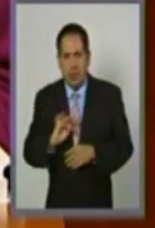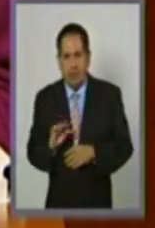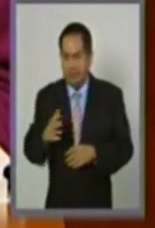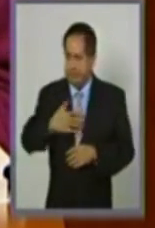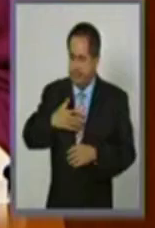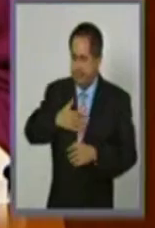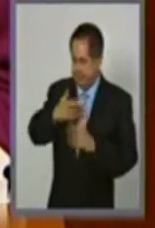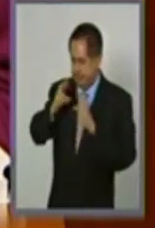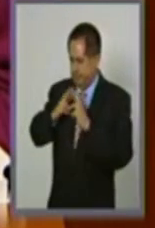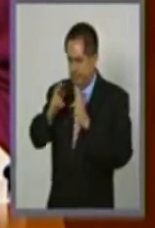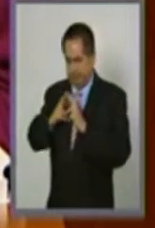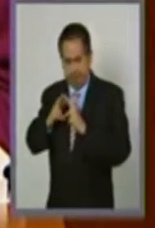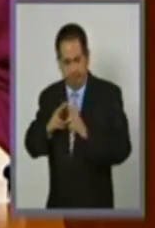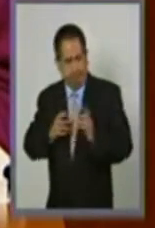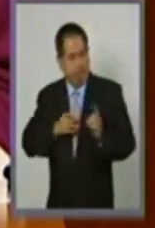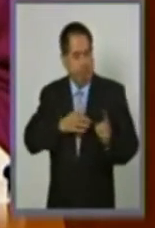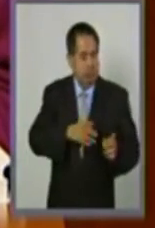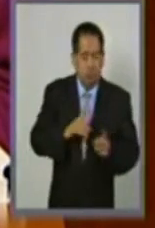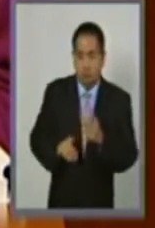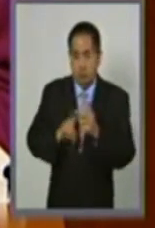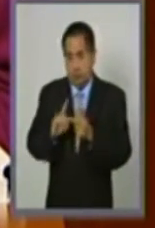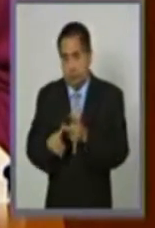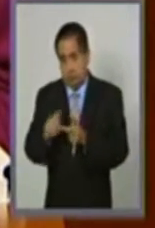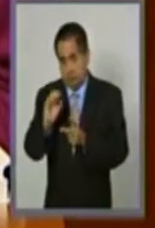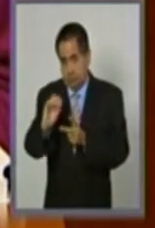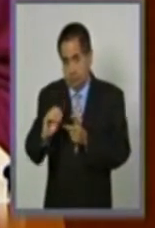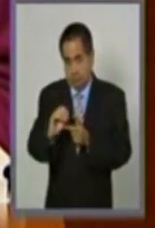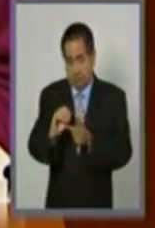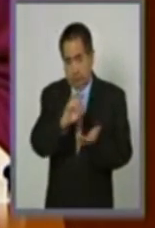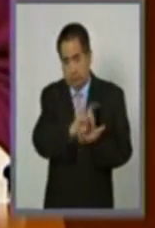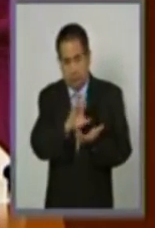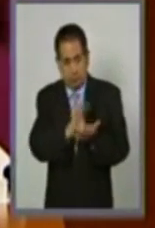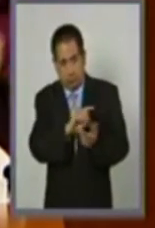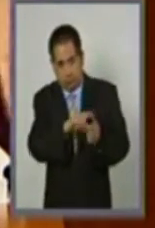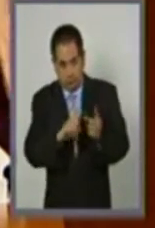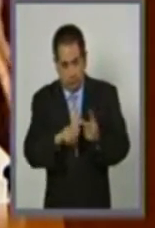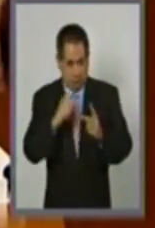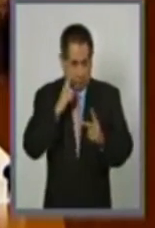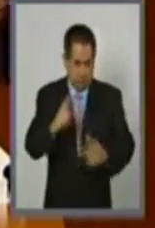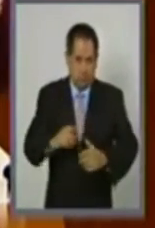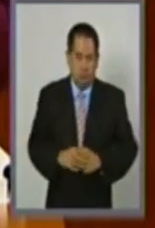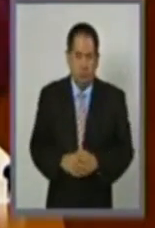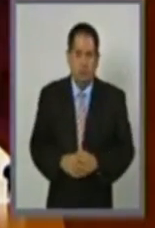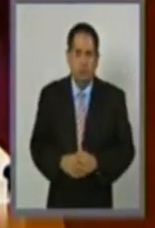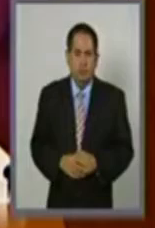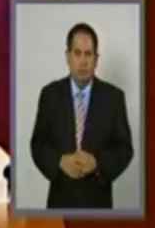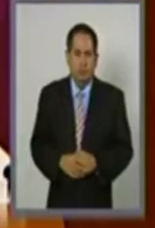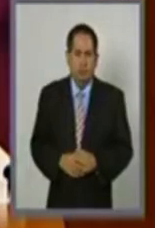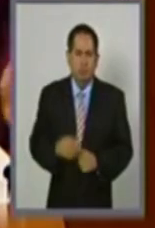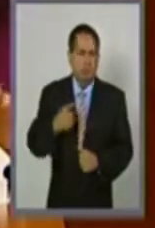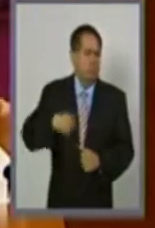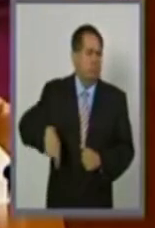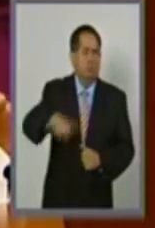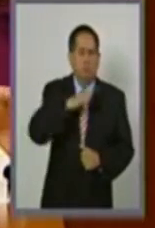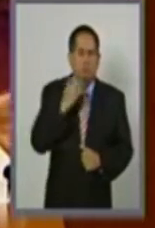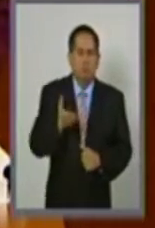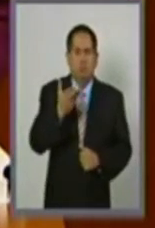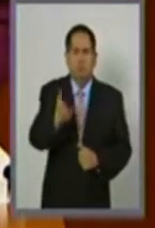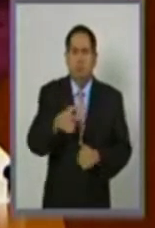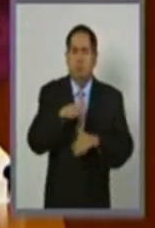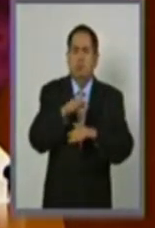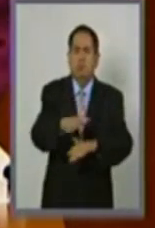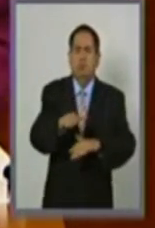creencias religiosas de la persona o por condición de discapacitado. Todo lo que estamos viendo, por ejemplo, en